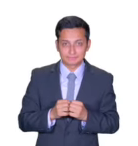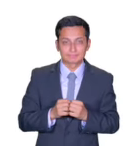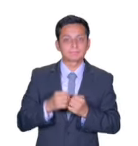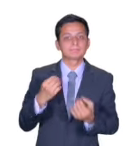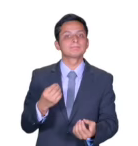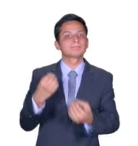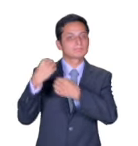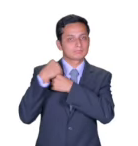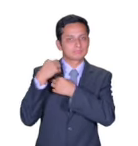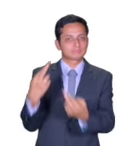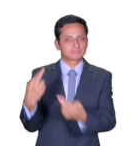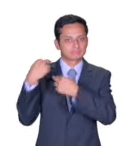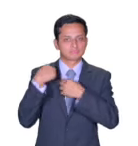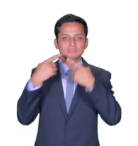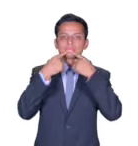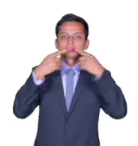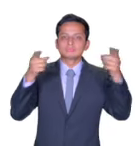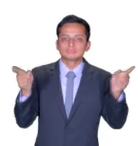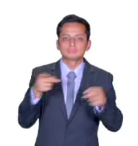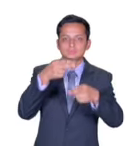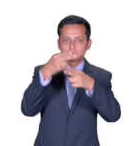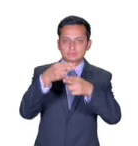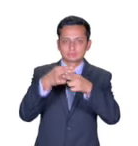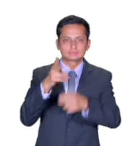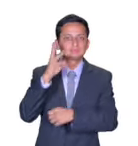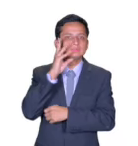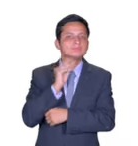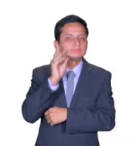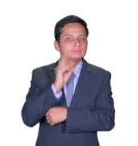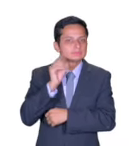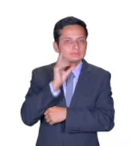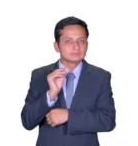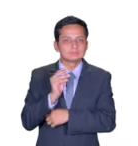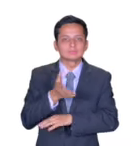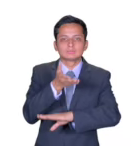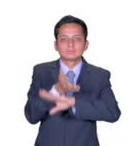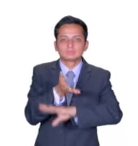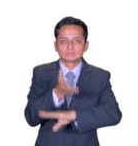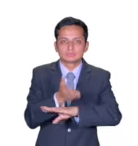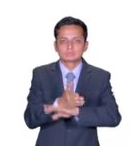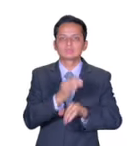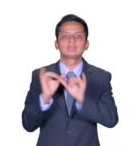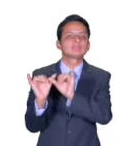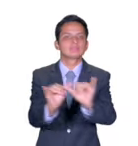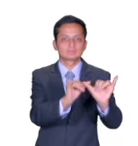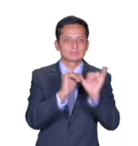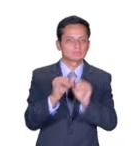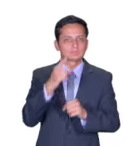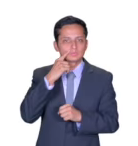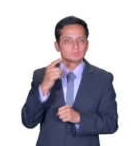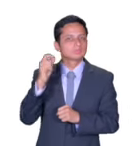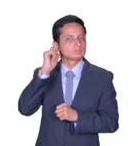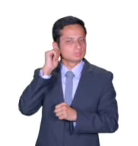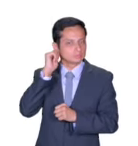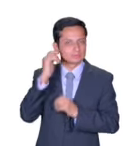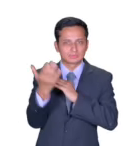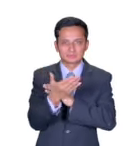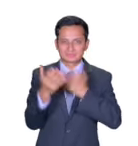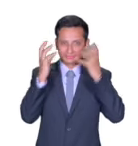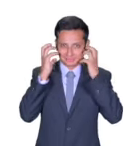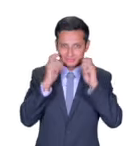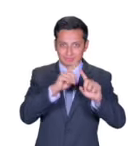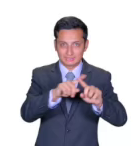Control Social, es el encargado de la promoción y difusión de los nombres, trayectoria y propuestas en igualdad de condiciones